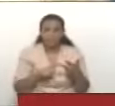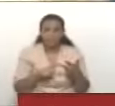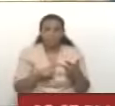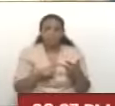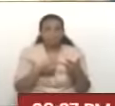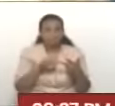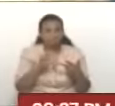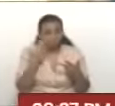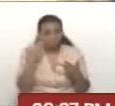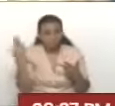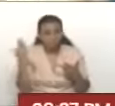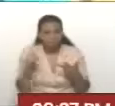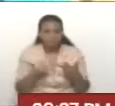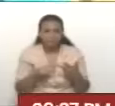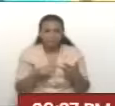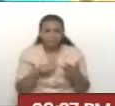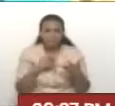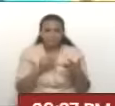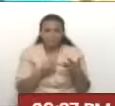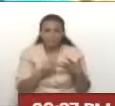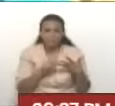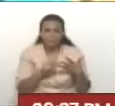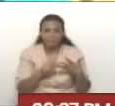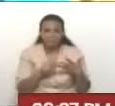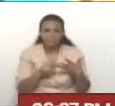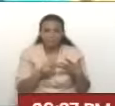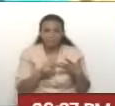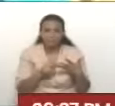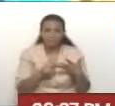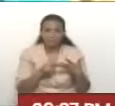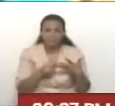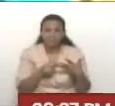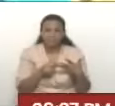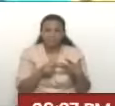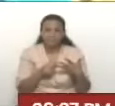María Fernanda, la reina de la parranda.